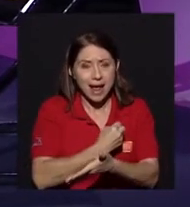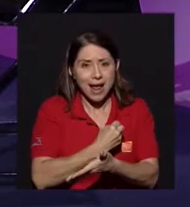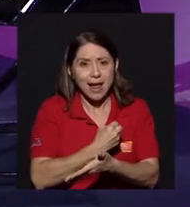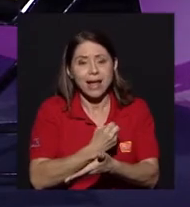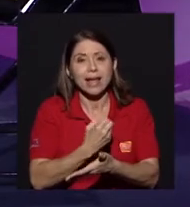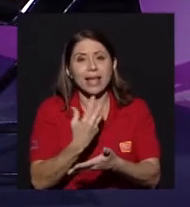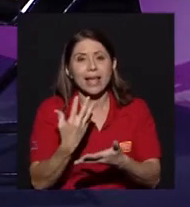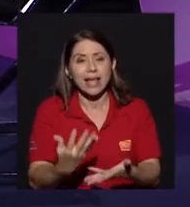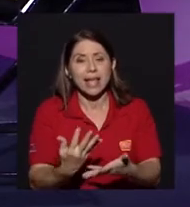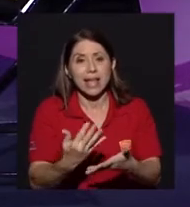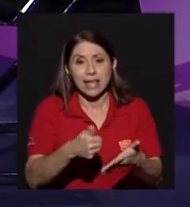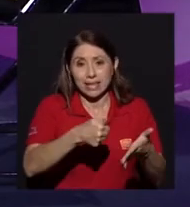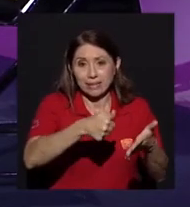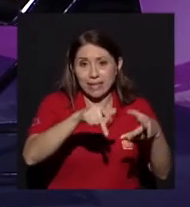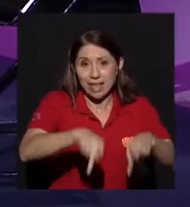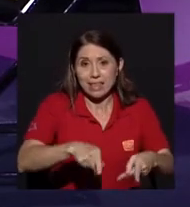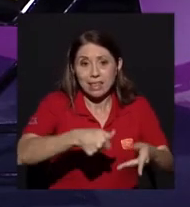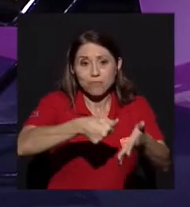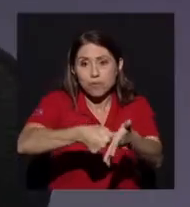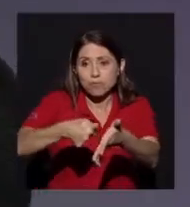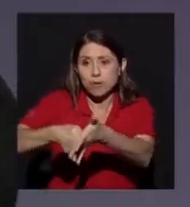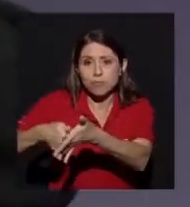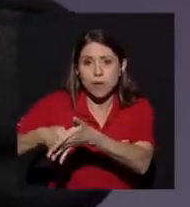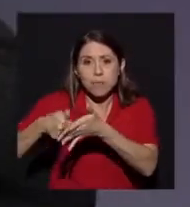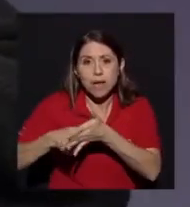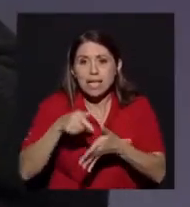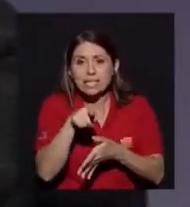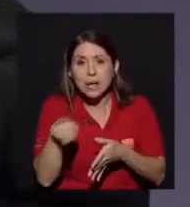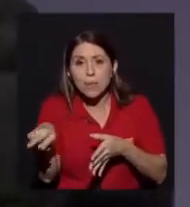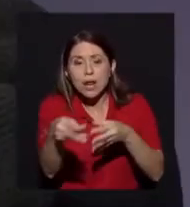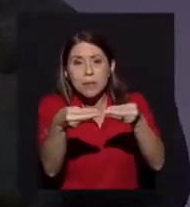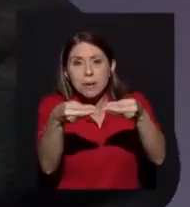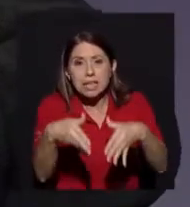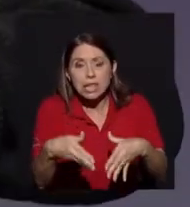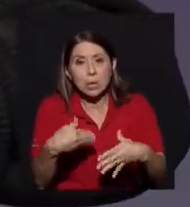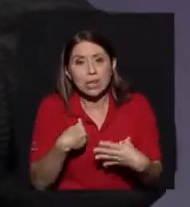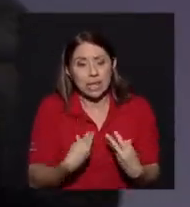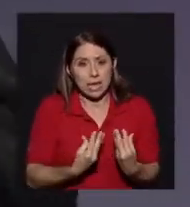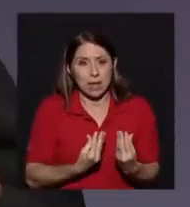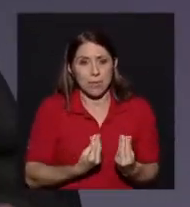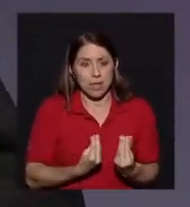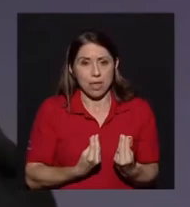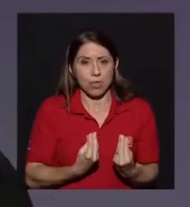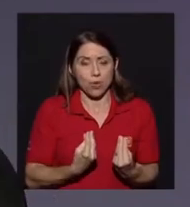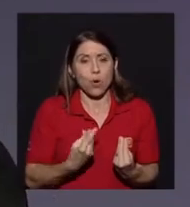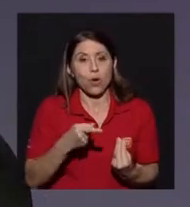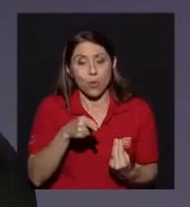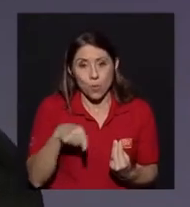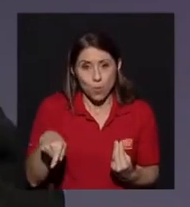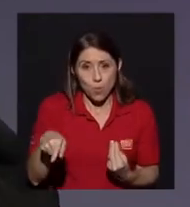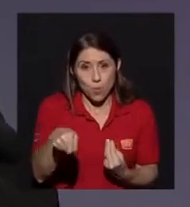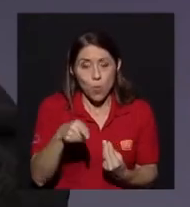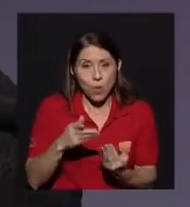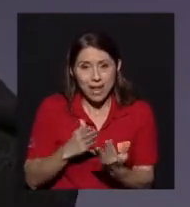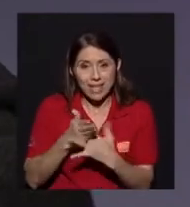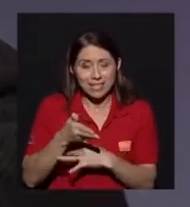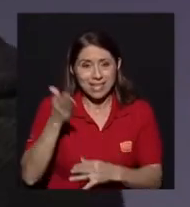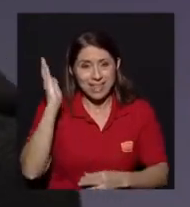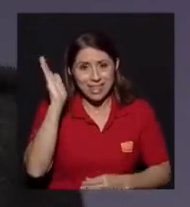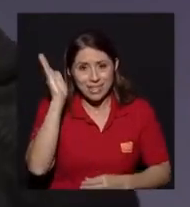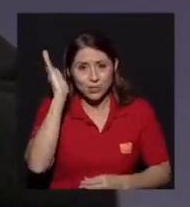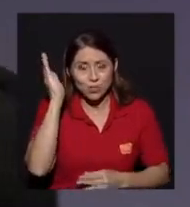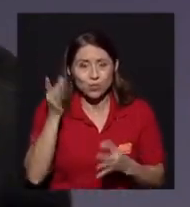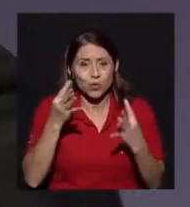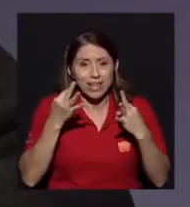ese electorado que está por ahí perdido que tiene miedo a través porque por ese discurso justamente que se trata de